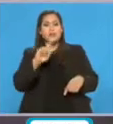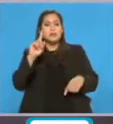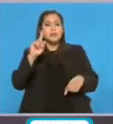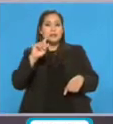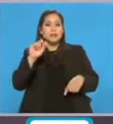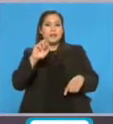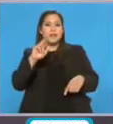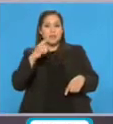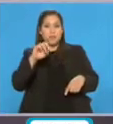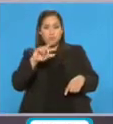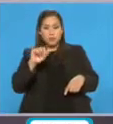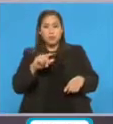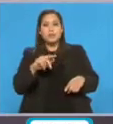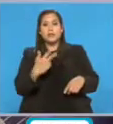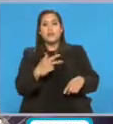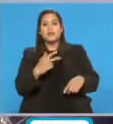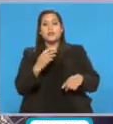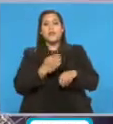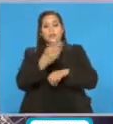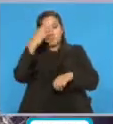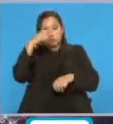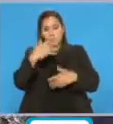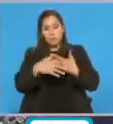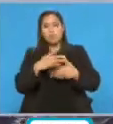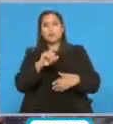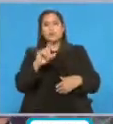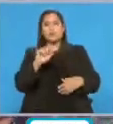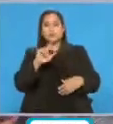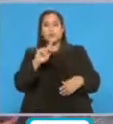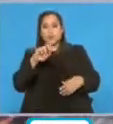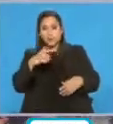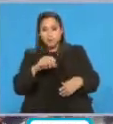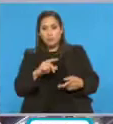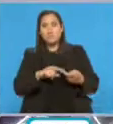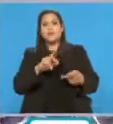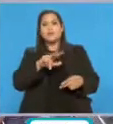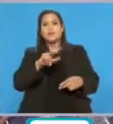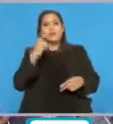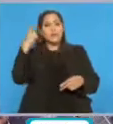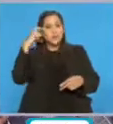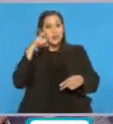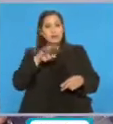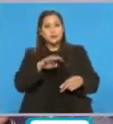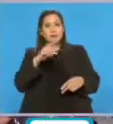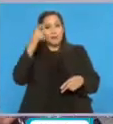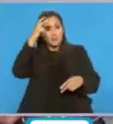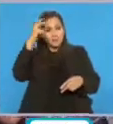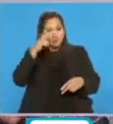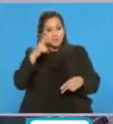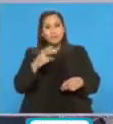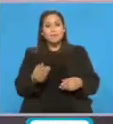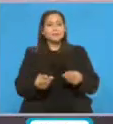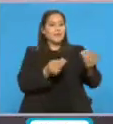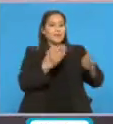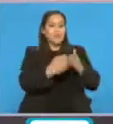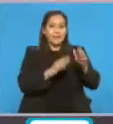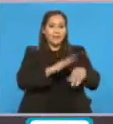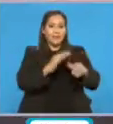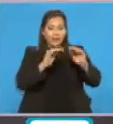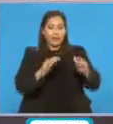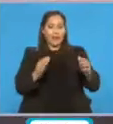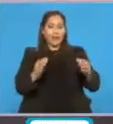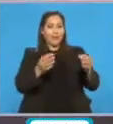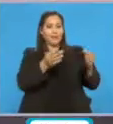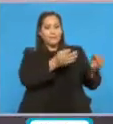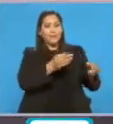Zaragoza, 13 Estado de México, 15 Zumpango, 18 Querétaro, 19 Hidalgo. Te dejo algunas para que sigas. Pues ya